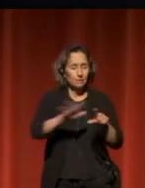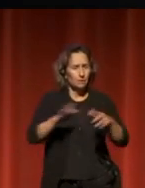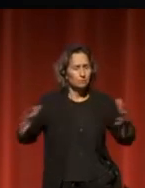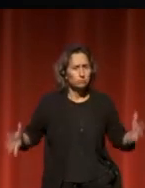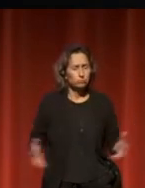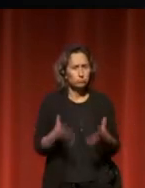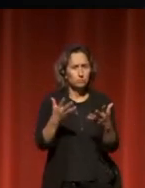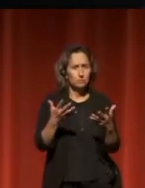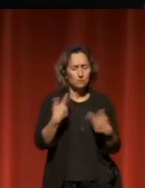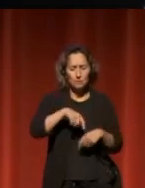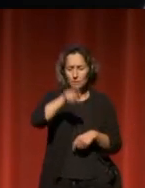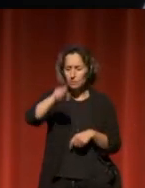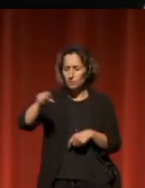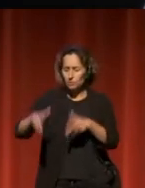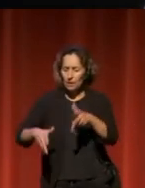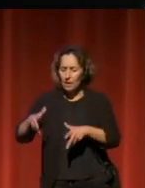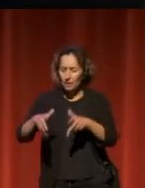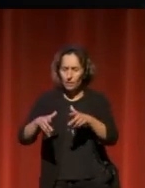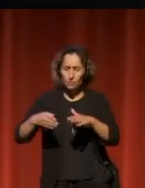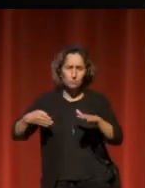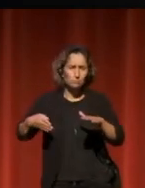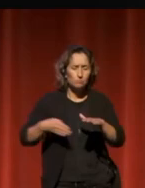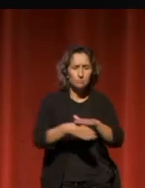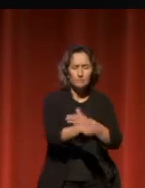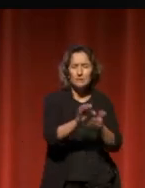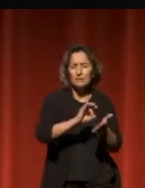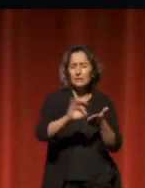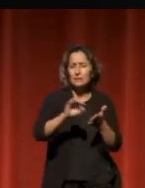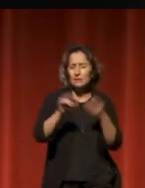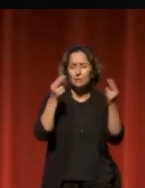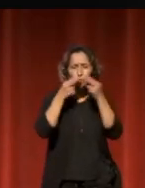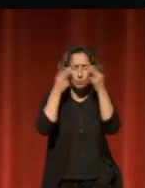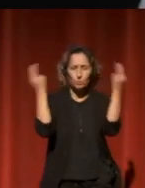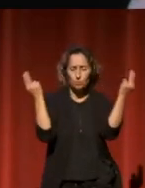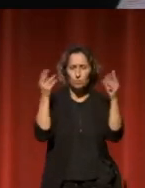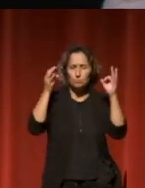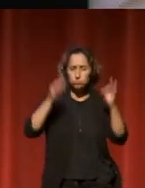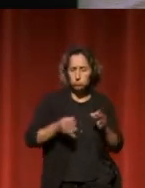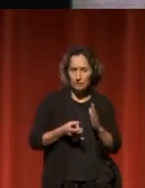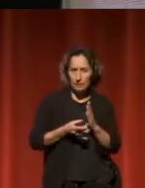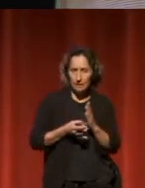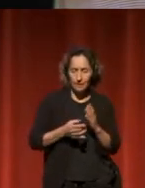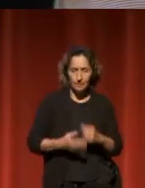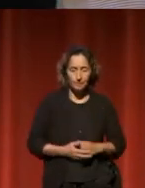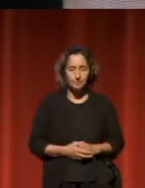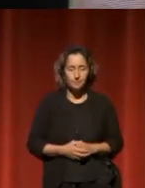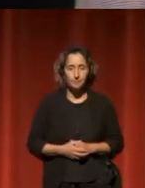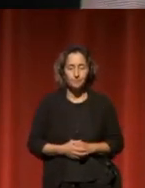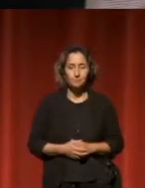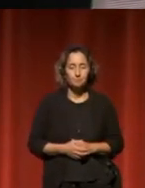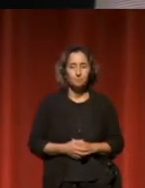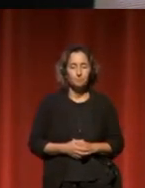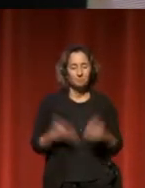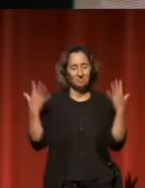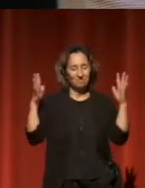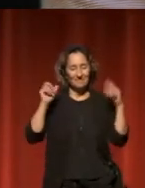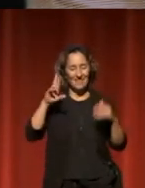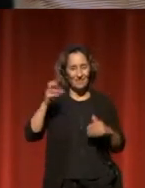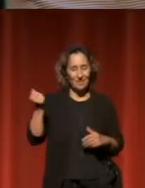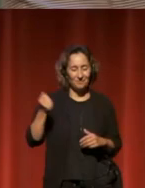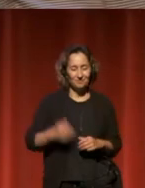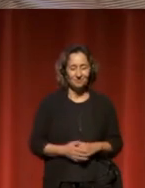el acceso de todos los ciudadanos a un servicio público de bibliotecas de calidad. Vamos a dar un aplauso a Laura.